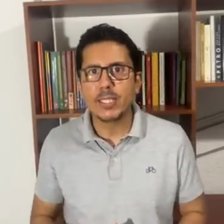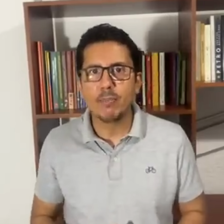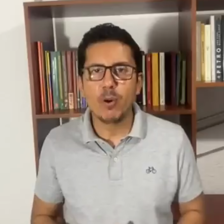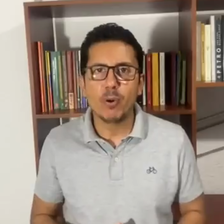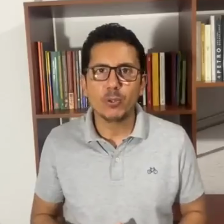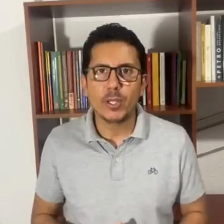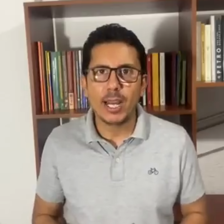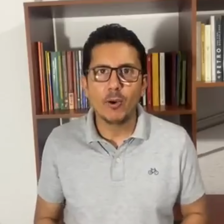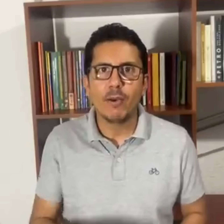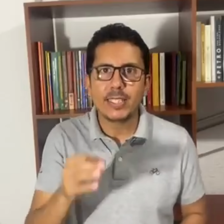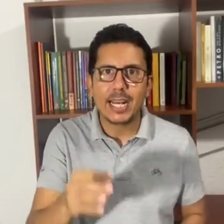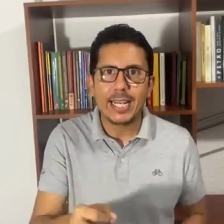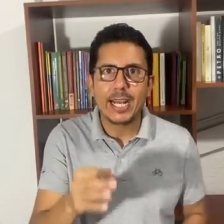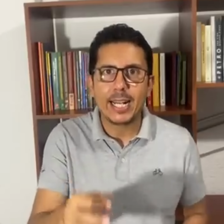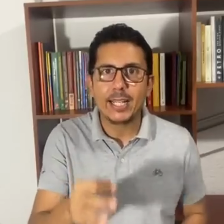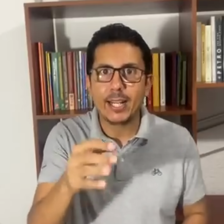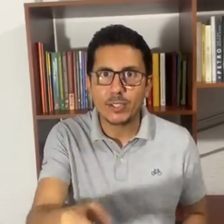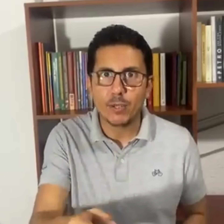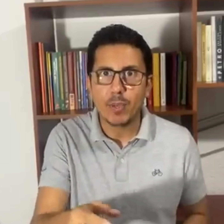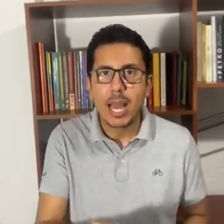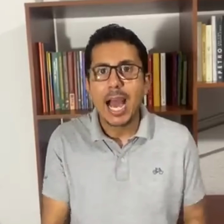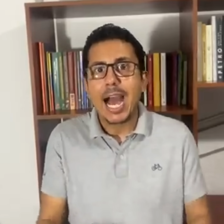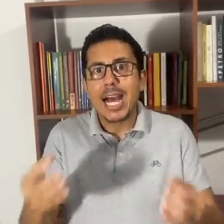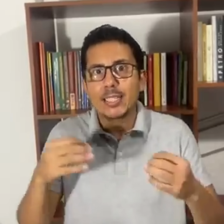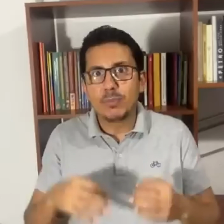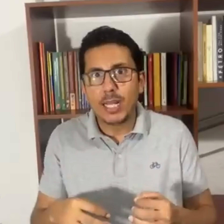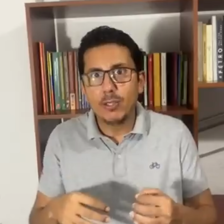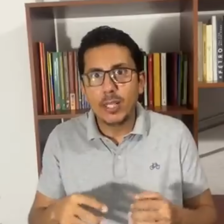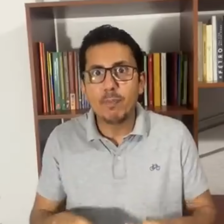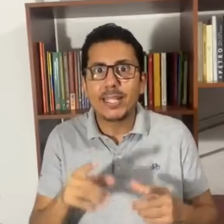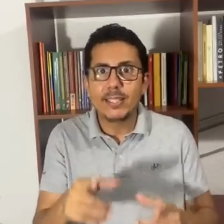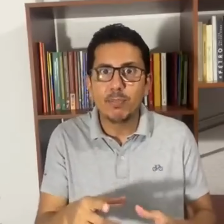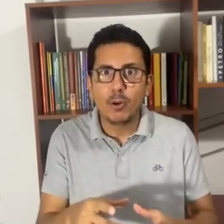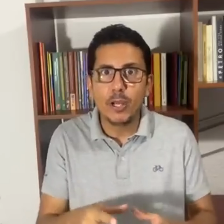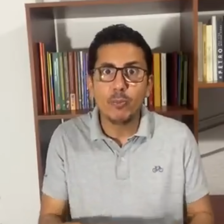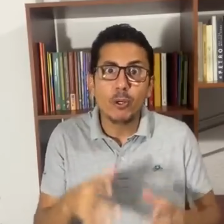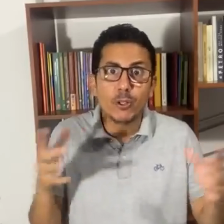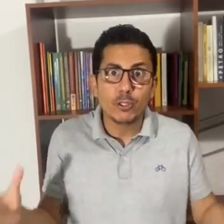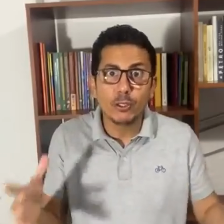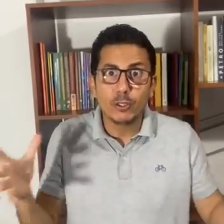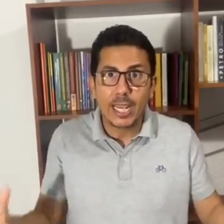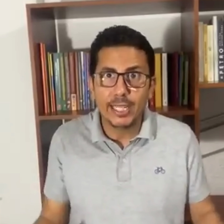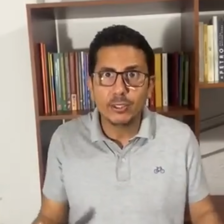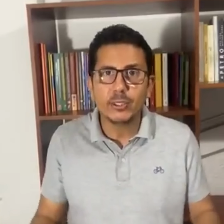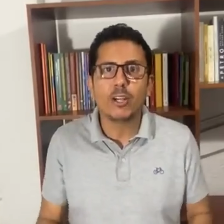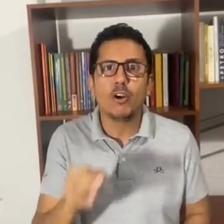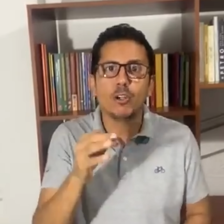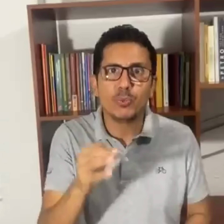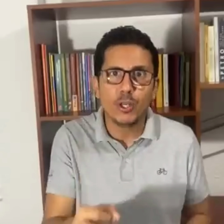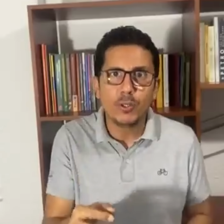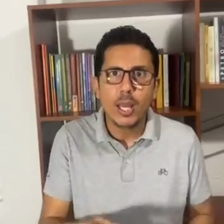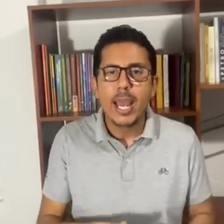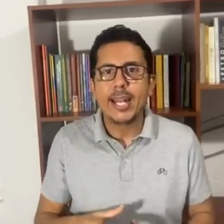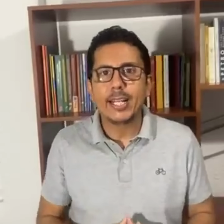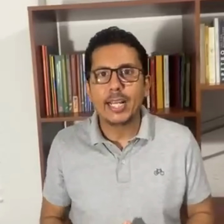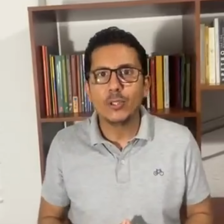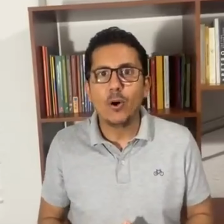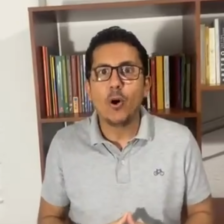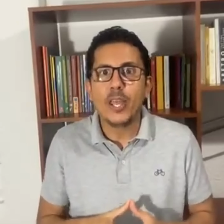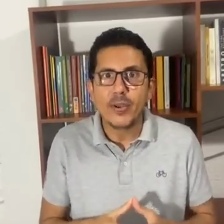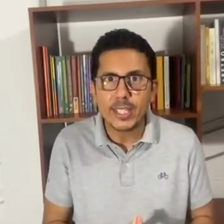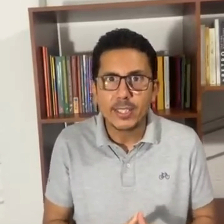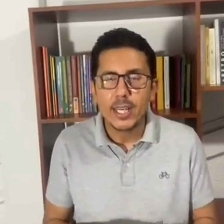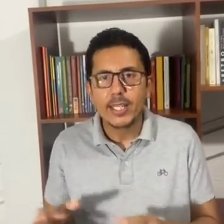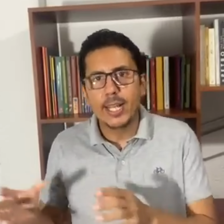firmar un principio de oportunidad con la Fiscalía General de la Nación, aceptando que participó de los bochornosos hechos de corrupción en el